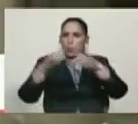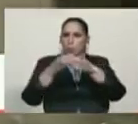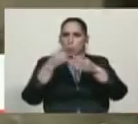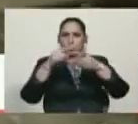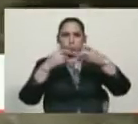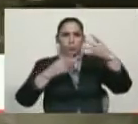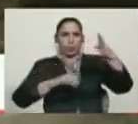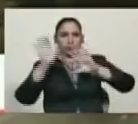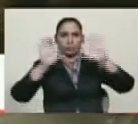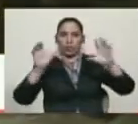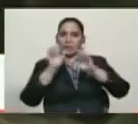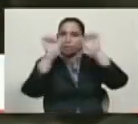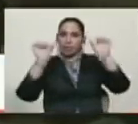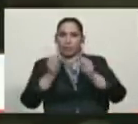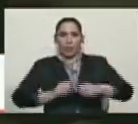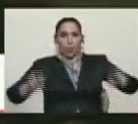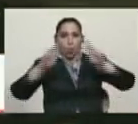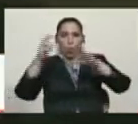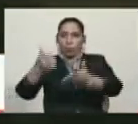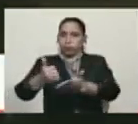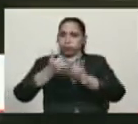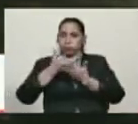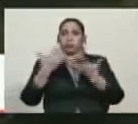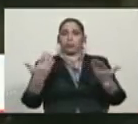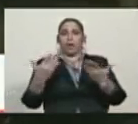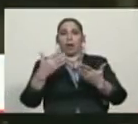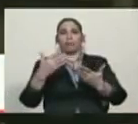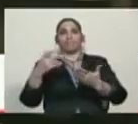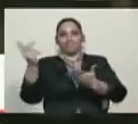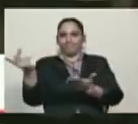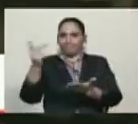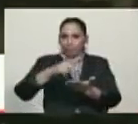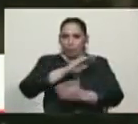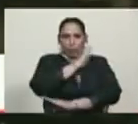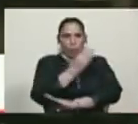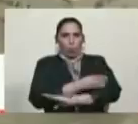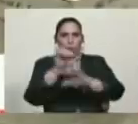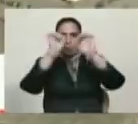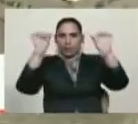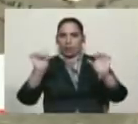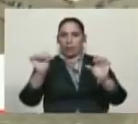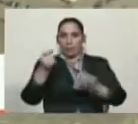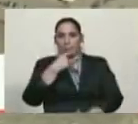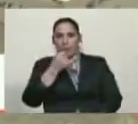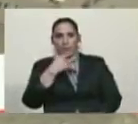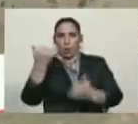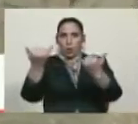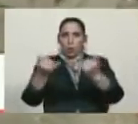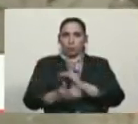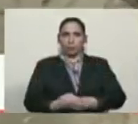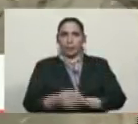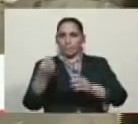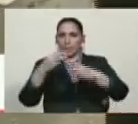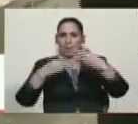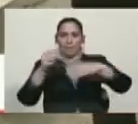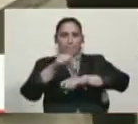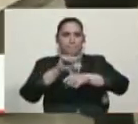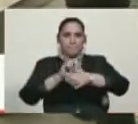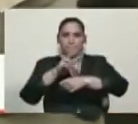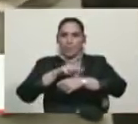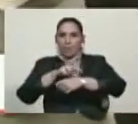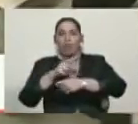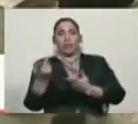de naciones unidas es una gran ayuda que nos llega para fortalecer nuestro sistema de medicamentos insumos médicos es importante destacar que